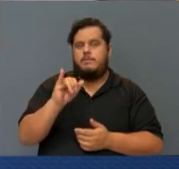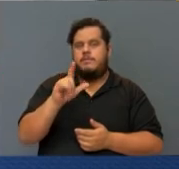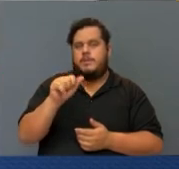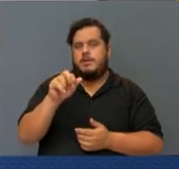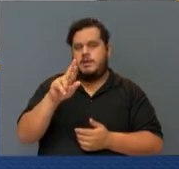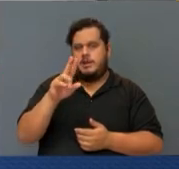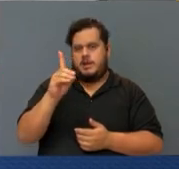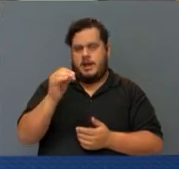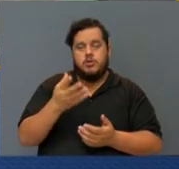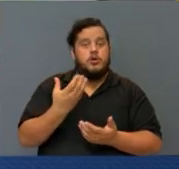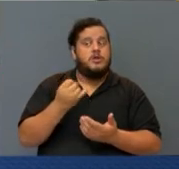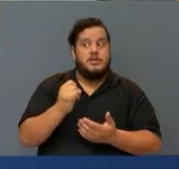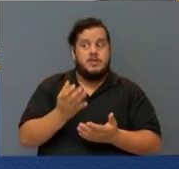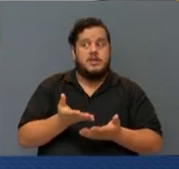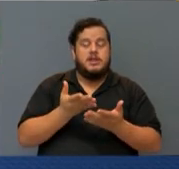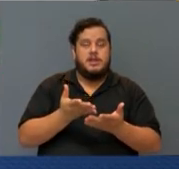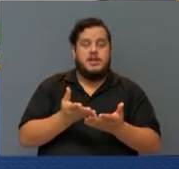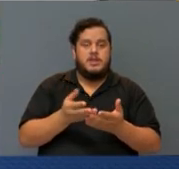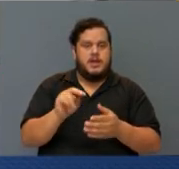noticia le estalla el corazón